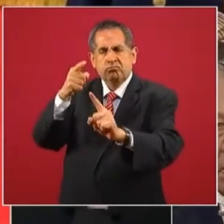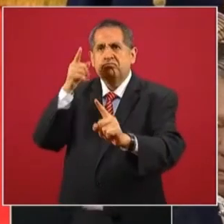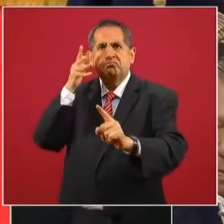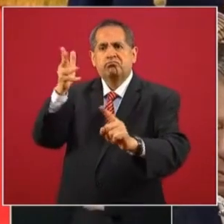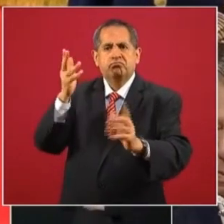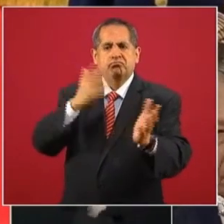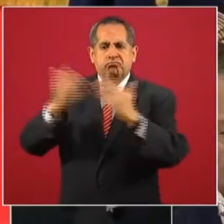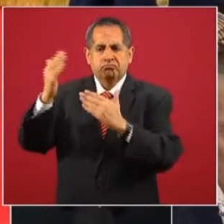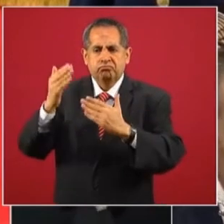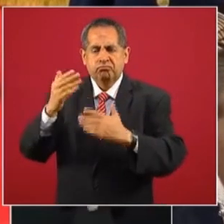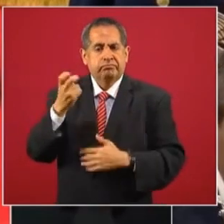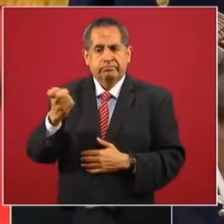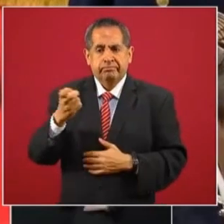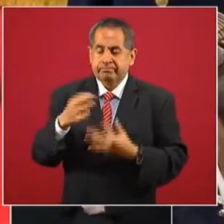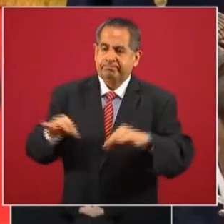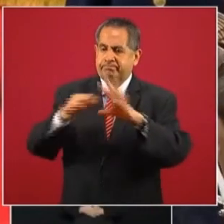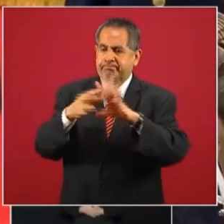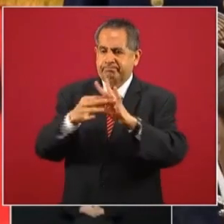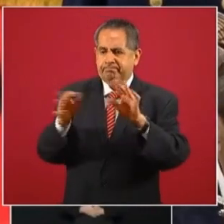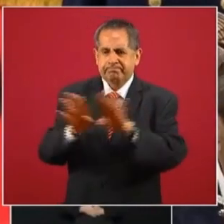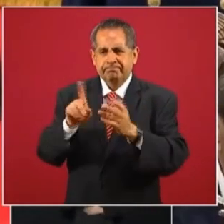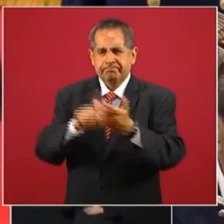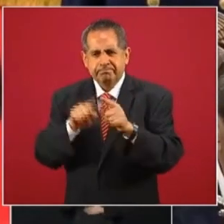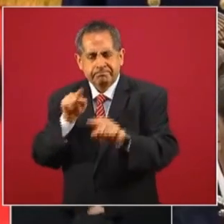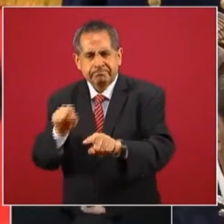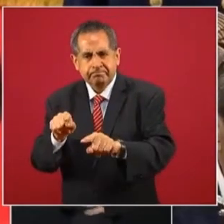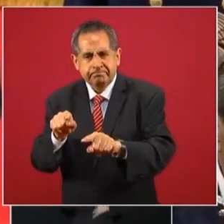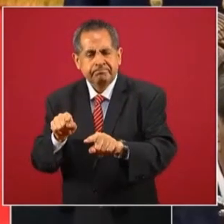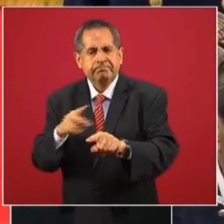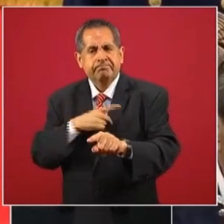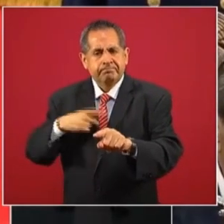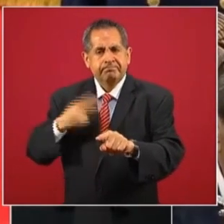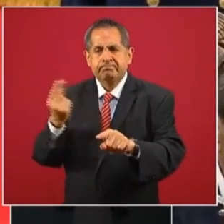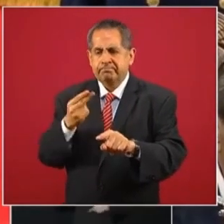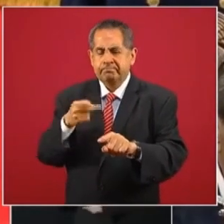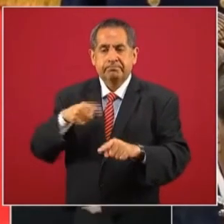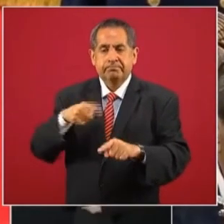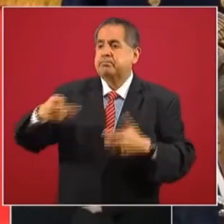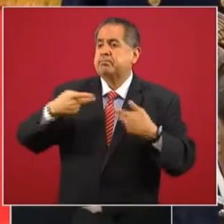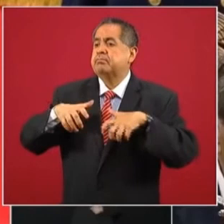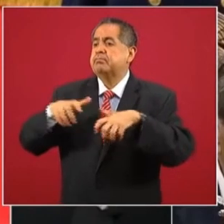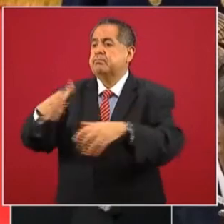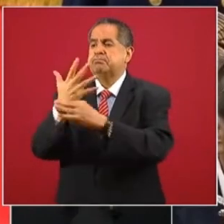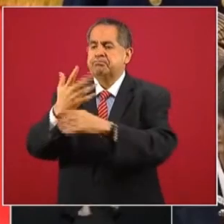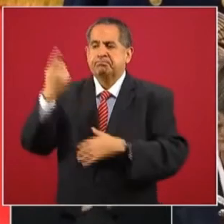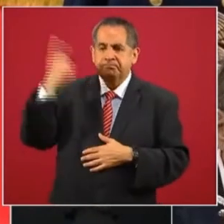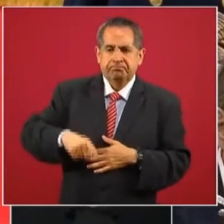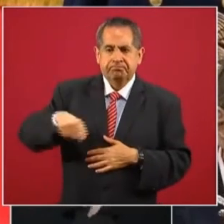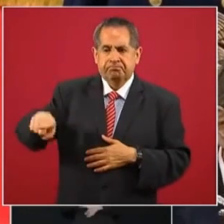porvenir. Pero la ciudadanía tendrá la última palabra,